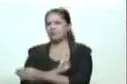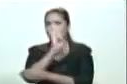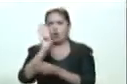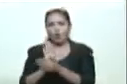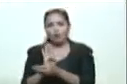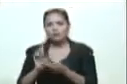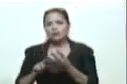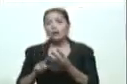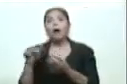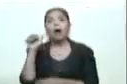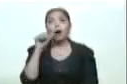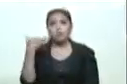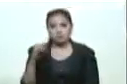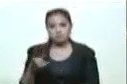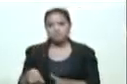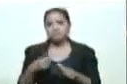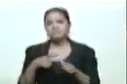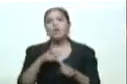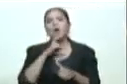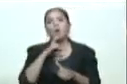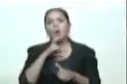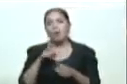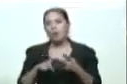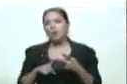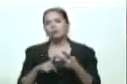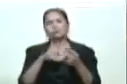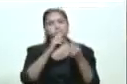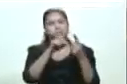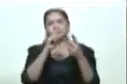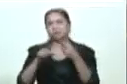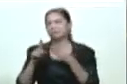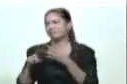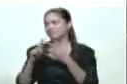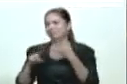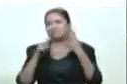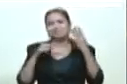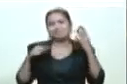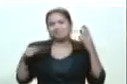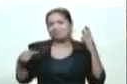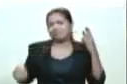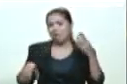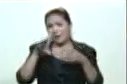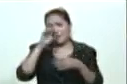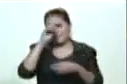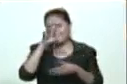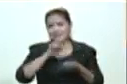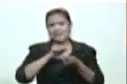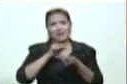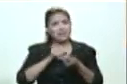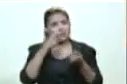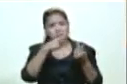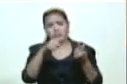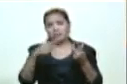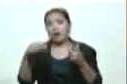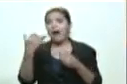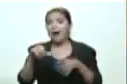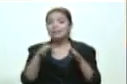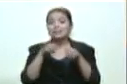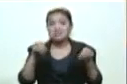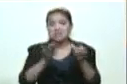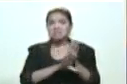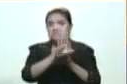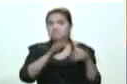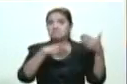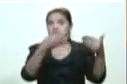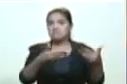tiene agua, Venezuela tiene oro, tiene diamantes, tiene coltán, tiene minería no metálica por todas partes, tiene tierras fértiles, tiene